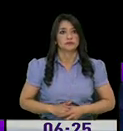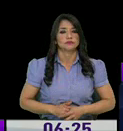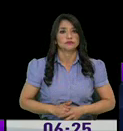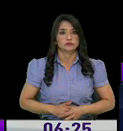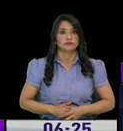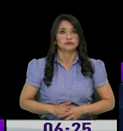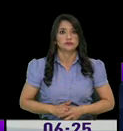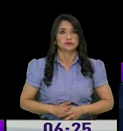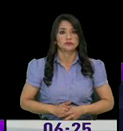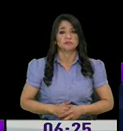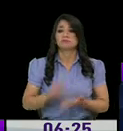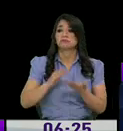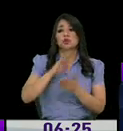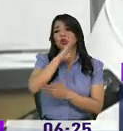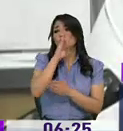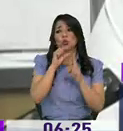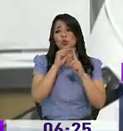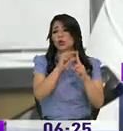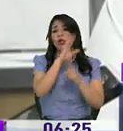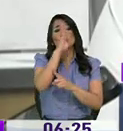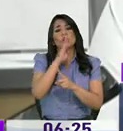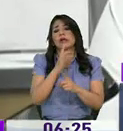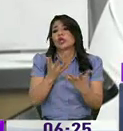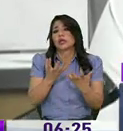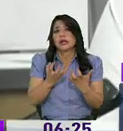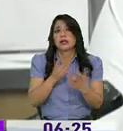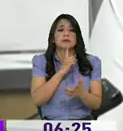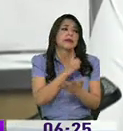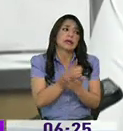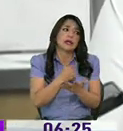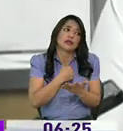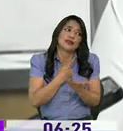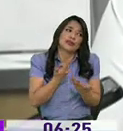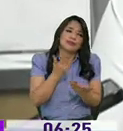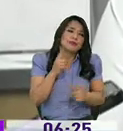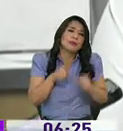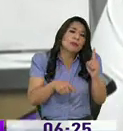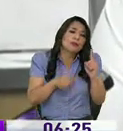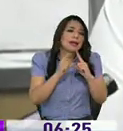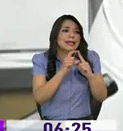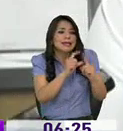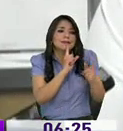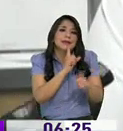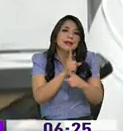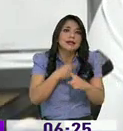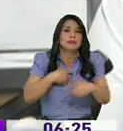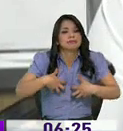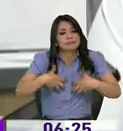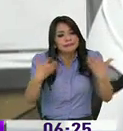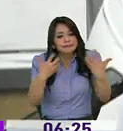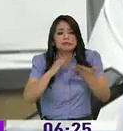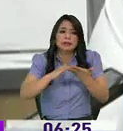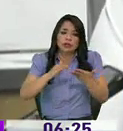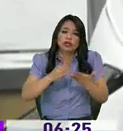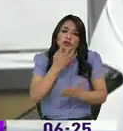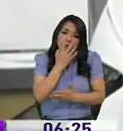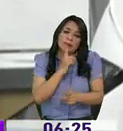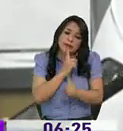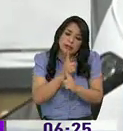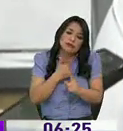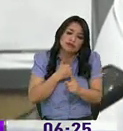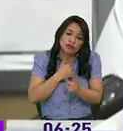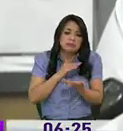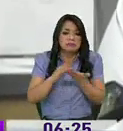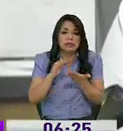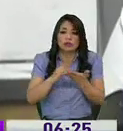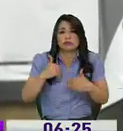nunca quiso ofender a nadie. Cosas que no debí haberle dicho, se me exaltaron los ánimos, estoy muy arrepentido de aquello. Pido